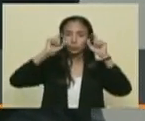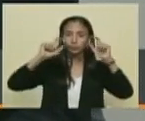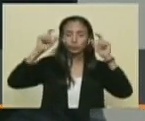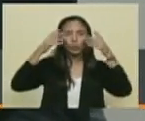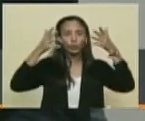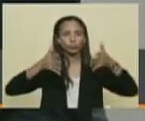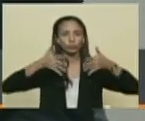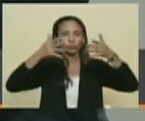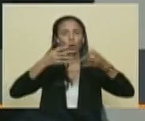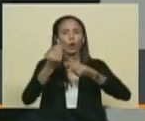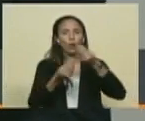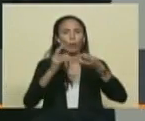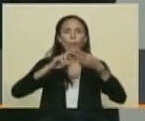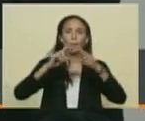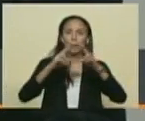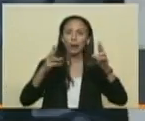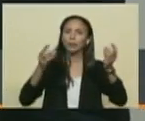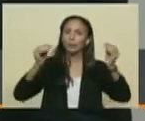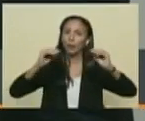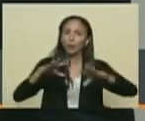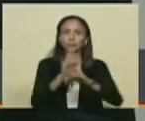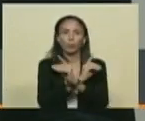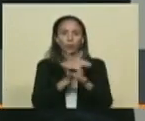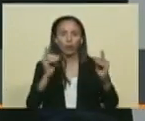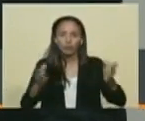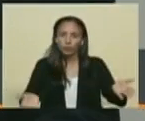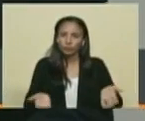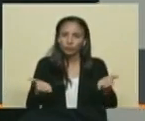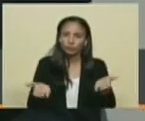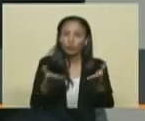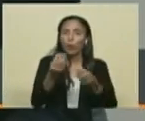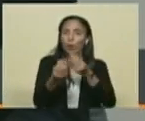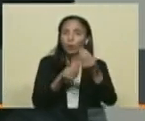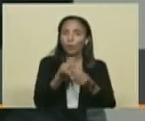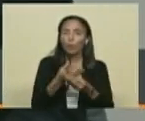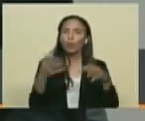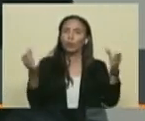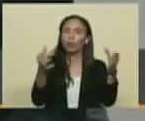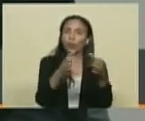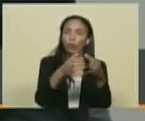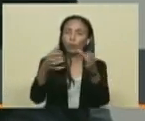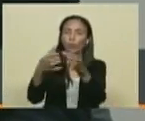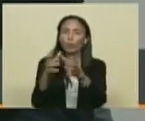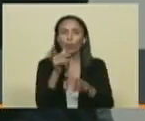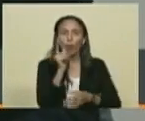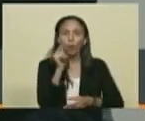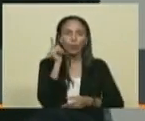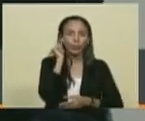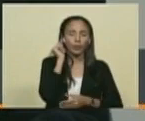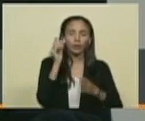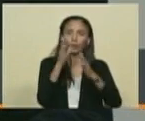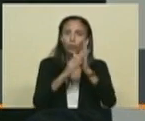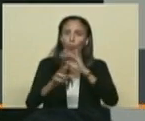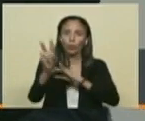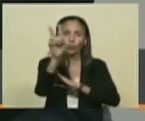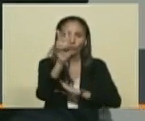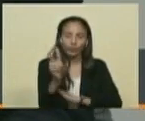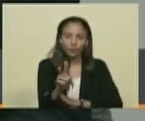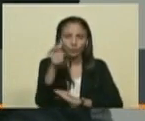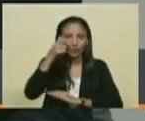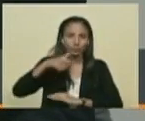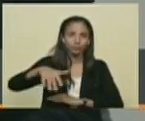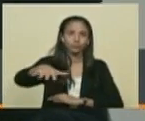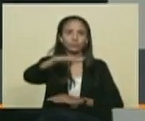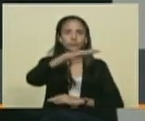la convivencia pacífica y democrática entre todas y todos los habitantes de nuestra patria